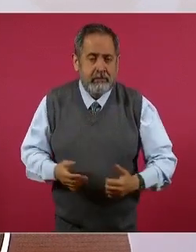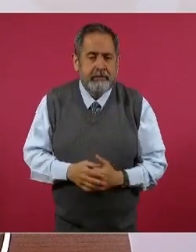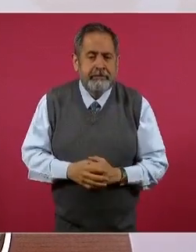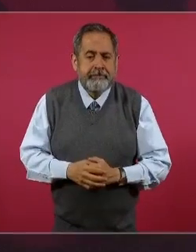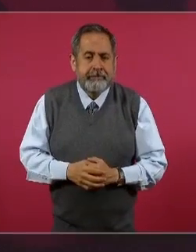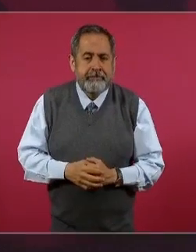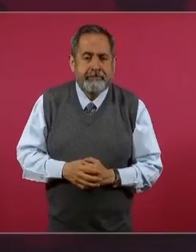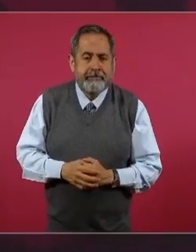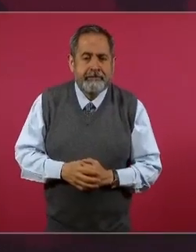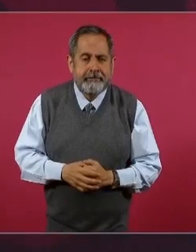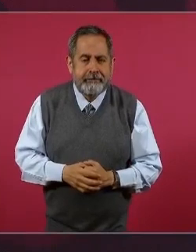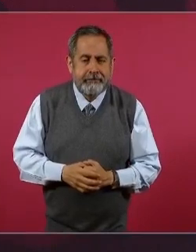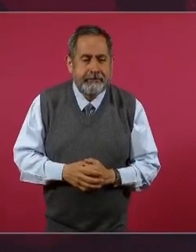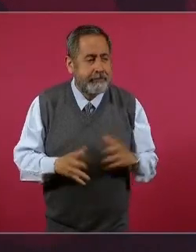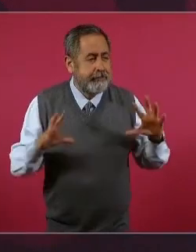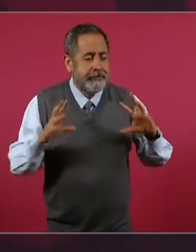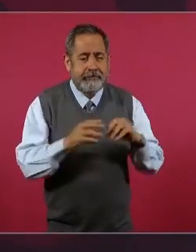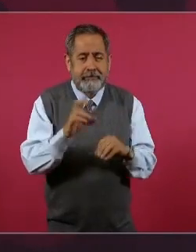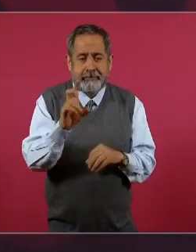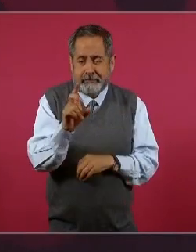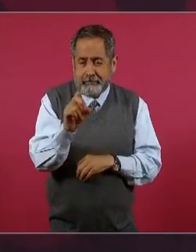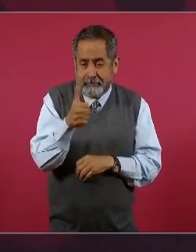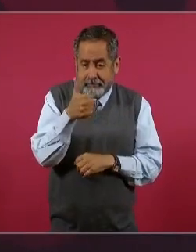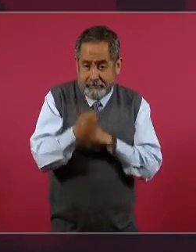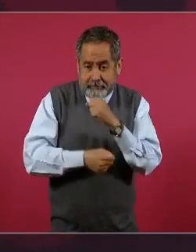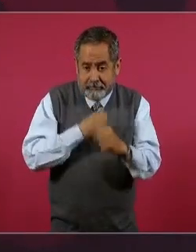No hay en 36 años